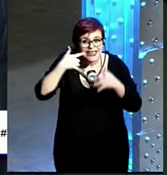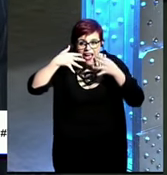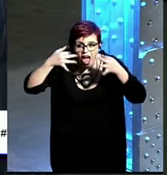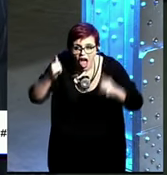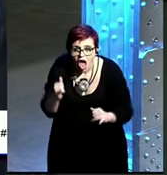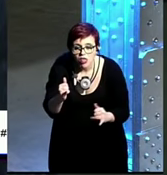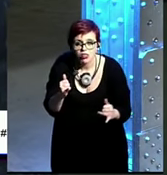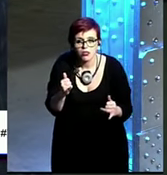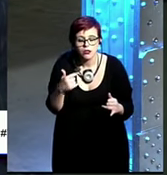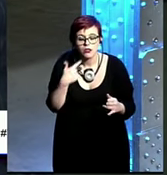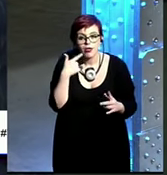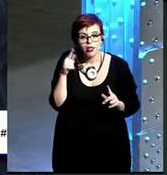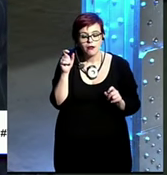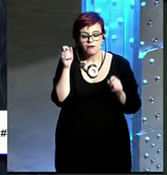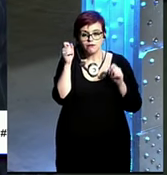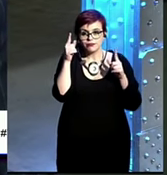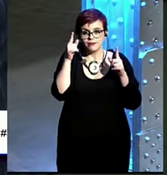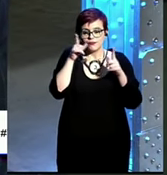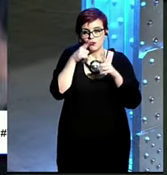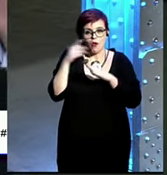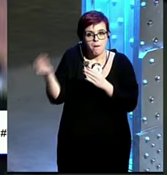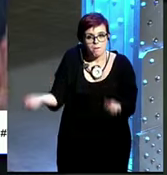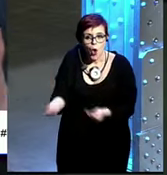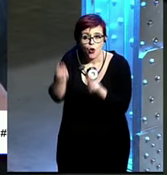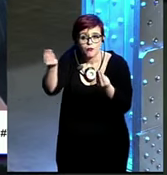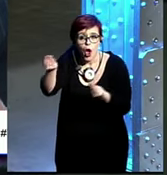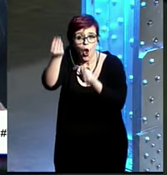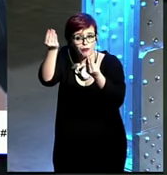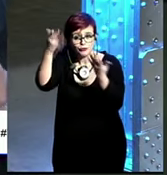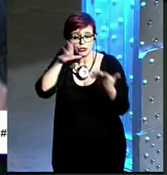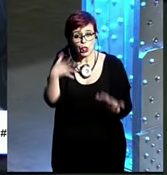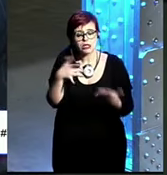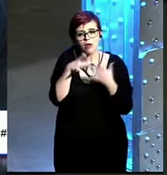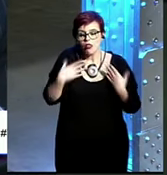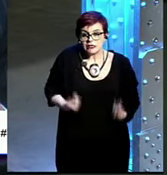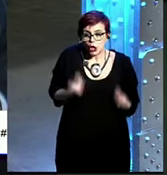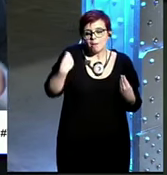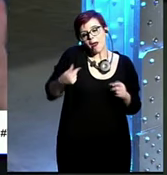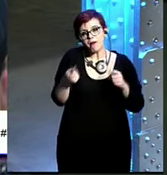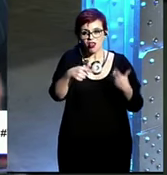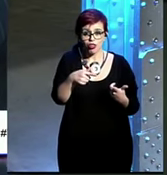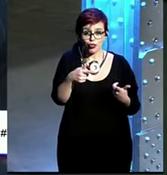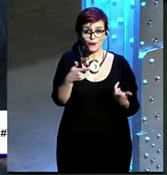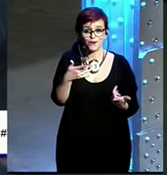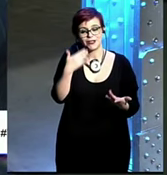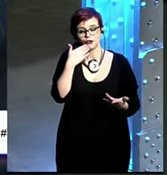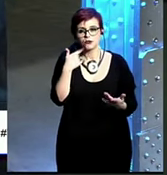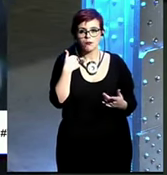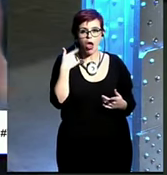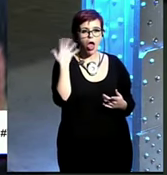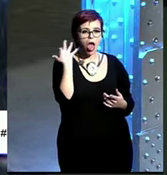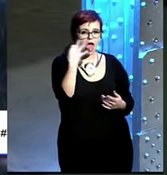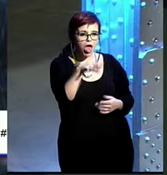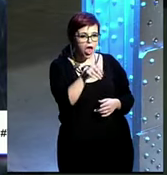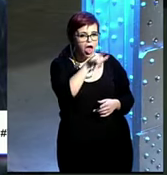mí ese fue el primer paso hacia mi recuperación. Y creo que esto ocurre también con la depresión. Piensas, eso es este